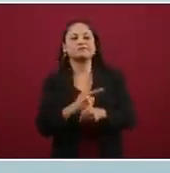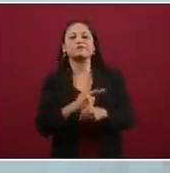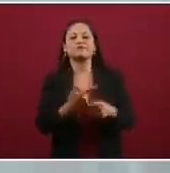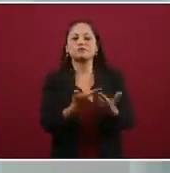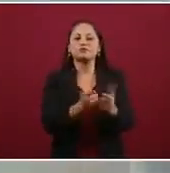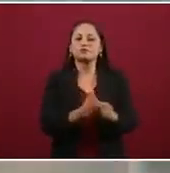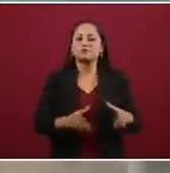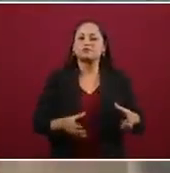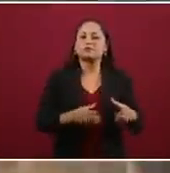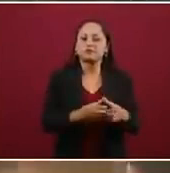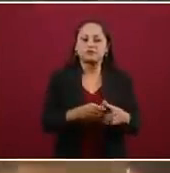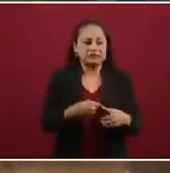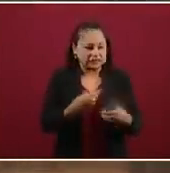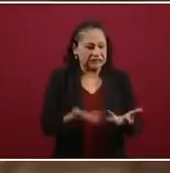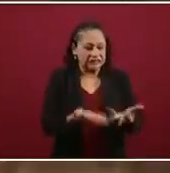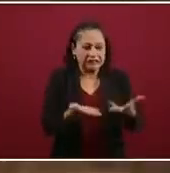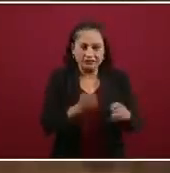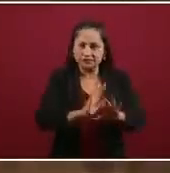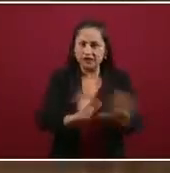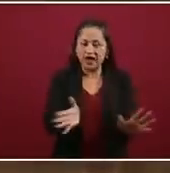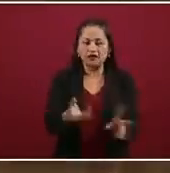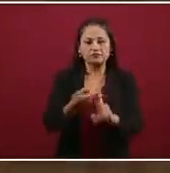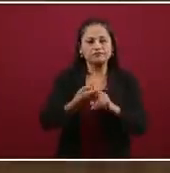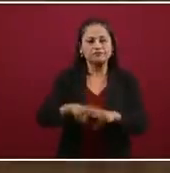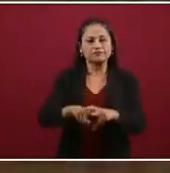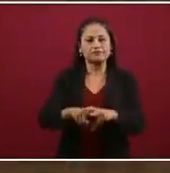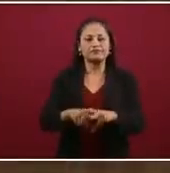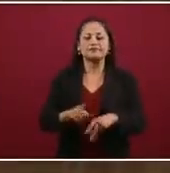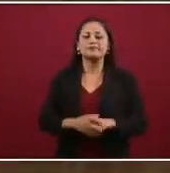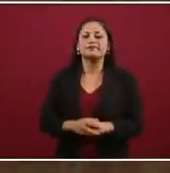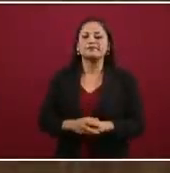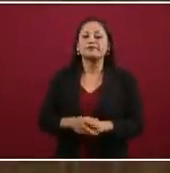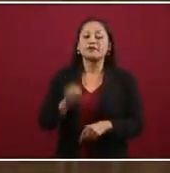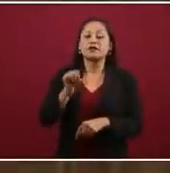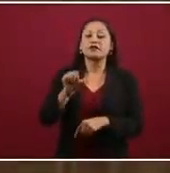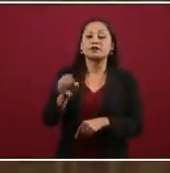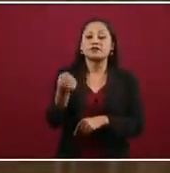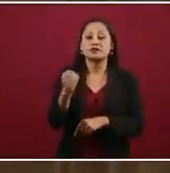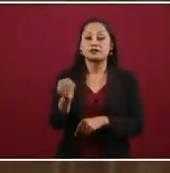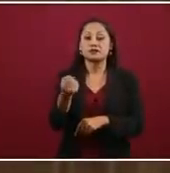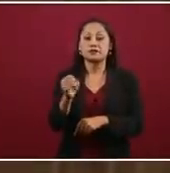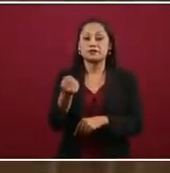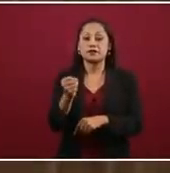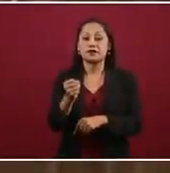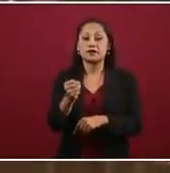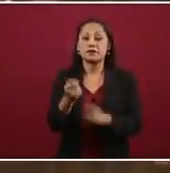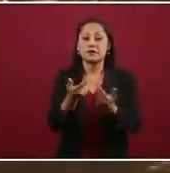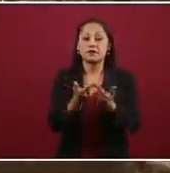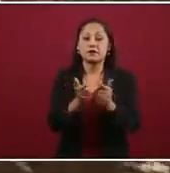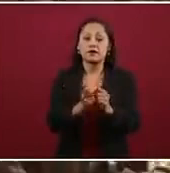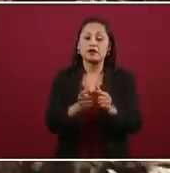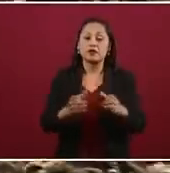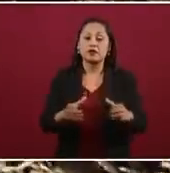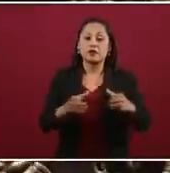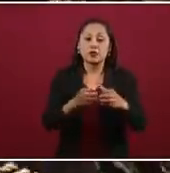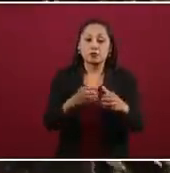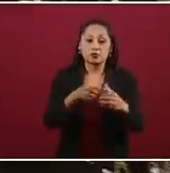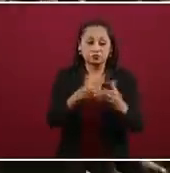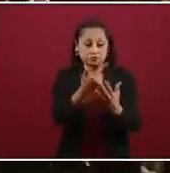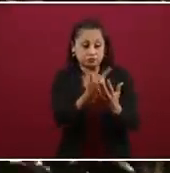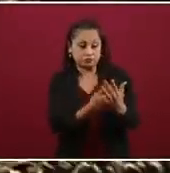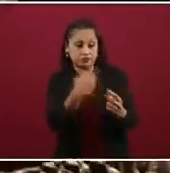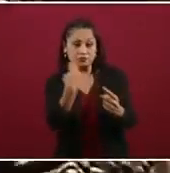exhortó a levantarse en armas. El 16 de septiembre se revelaron los nombres de los conspiradores.